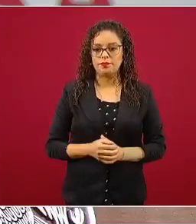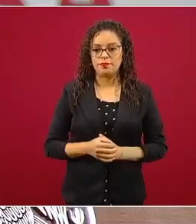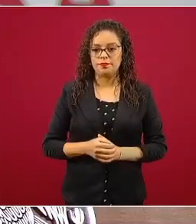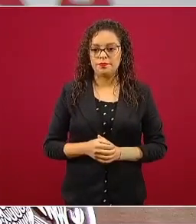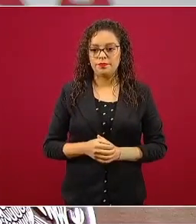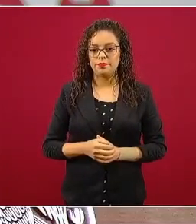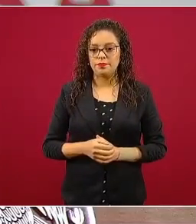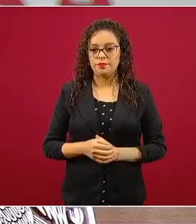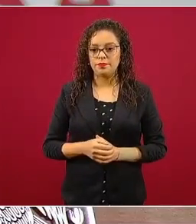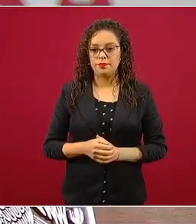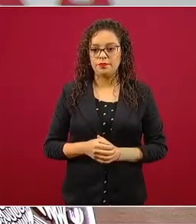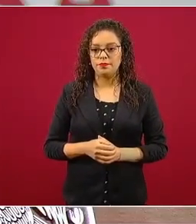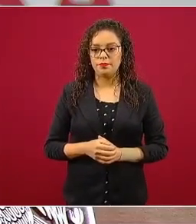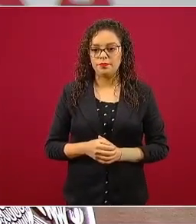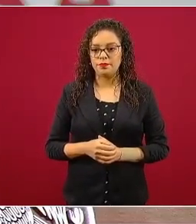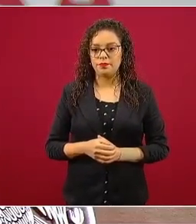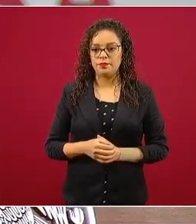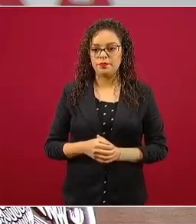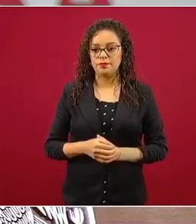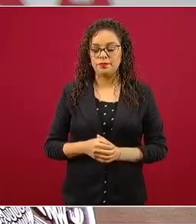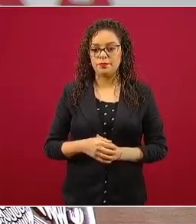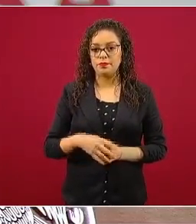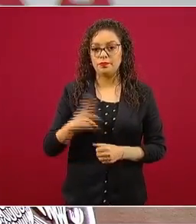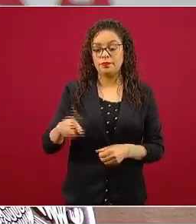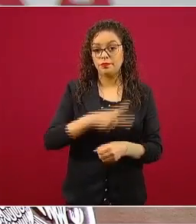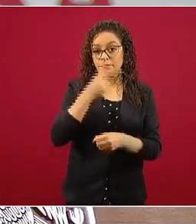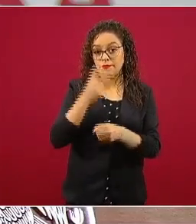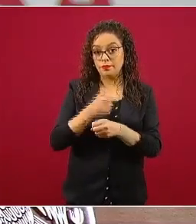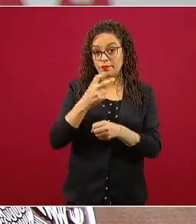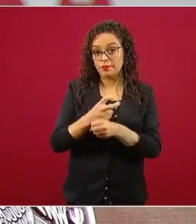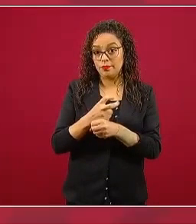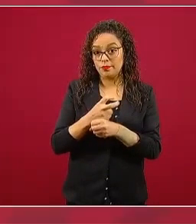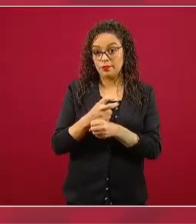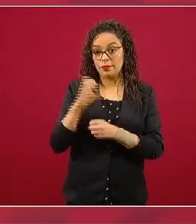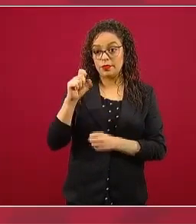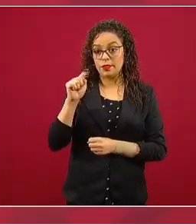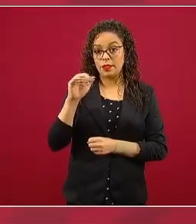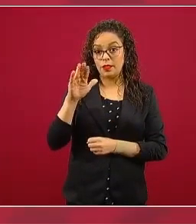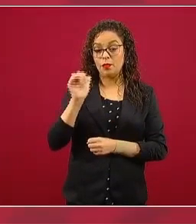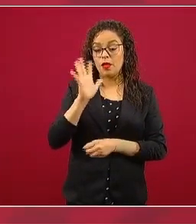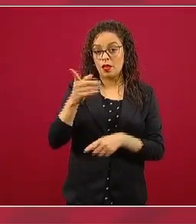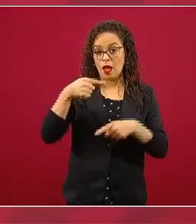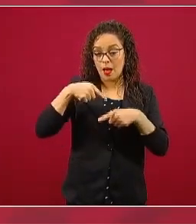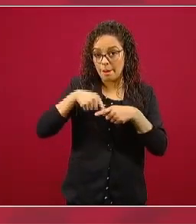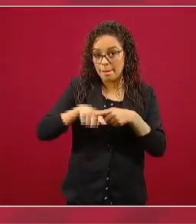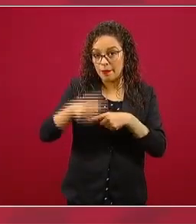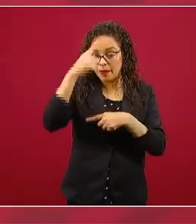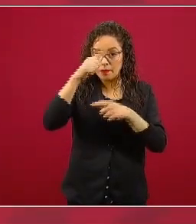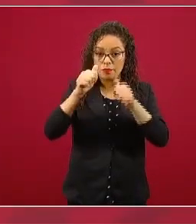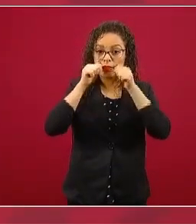ya inicia, de atención a Puebla,